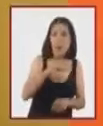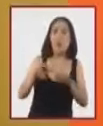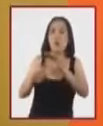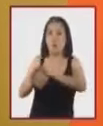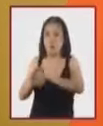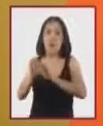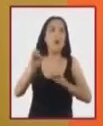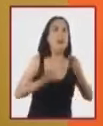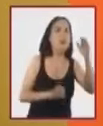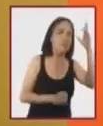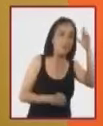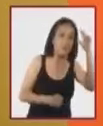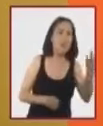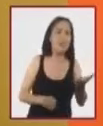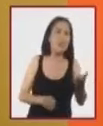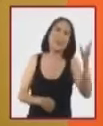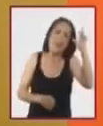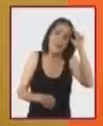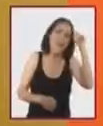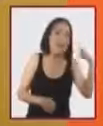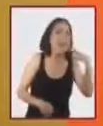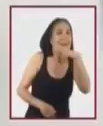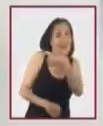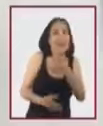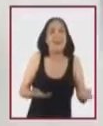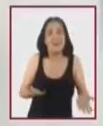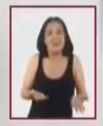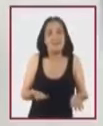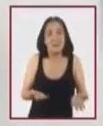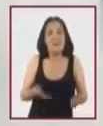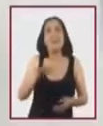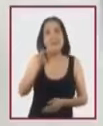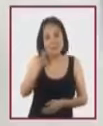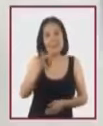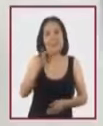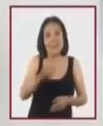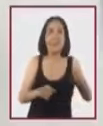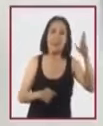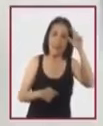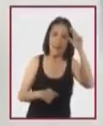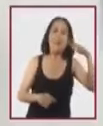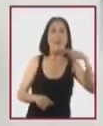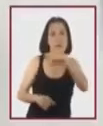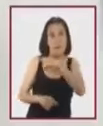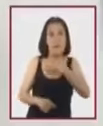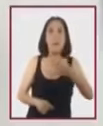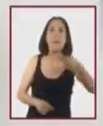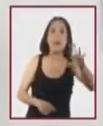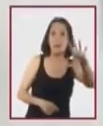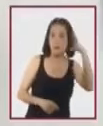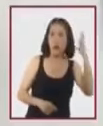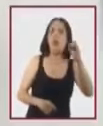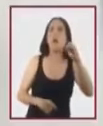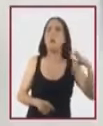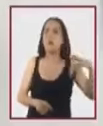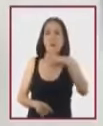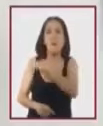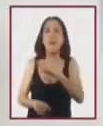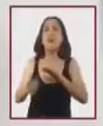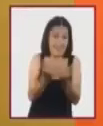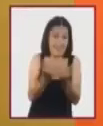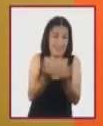tortuga? Pues la liebre, evidentemente. Así es, pero ¿la liebre es más veloz o más rápida que la